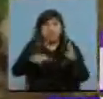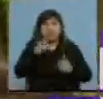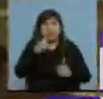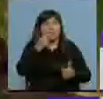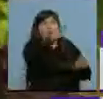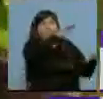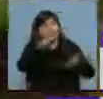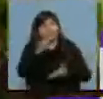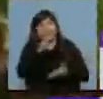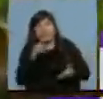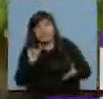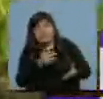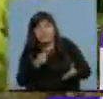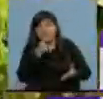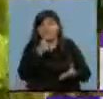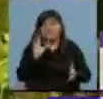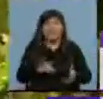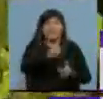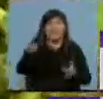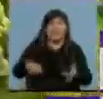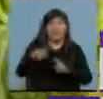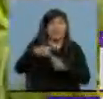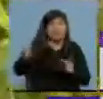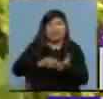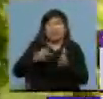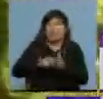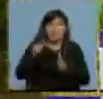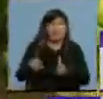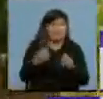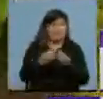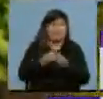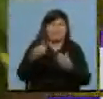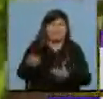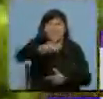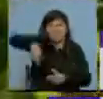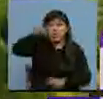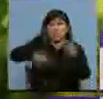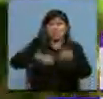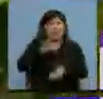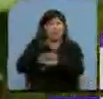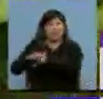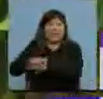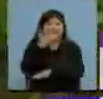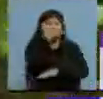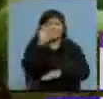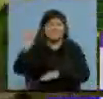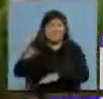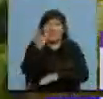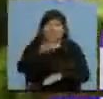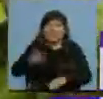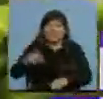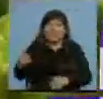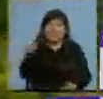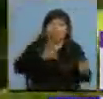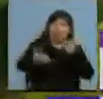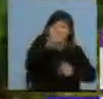Fondo Especial del Tabaco. Después de escuchar a más de 300 tabacaleros, Pascutini agregó que en el